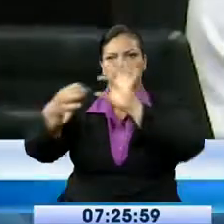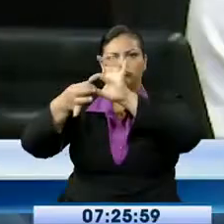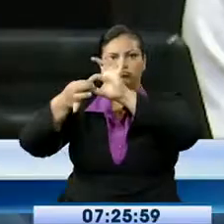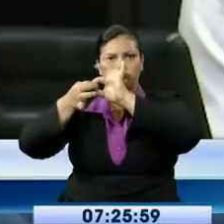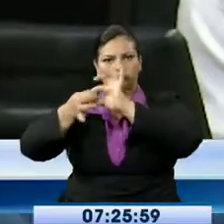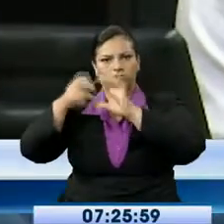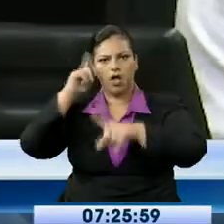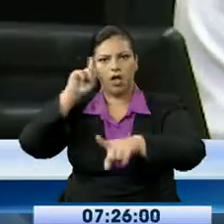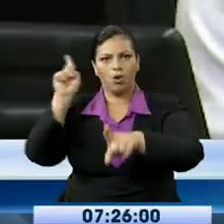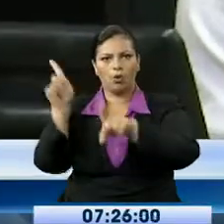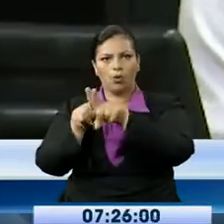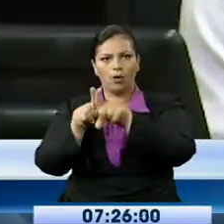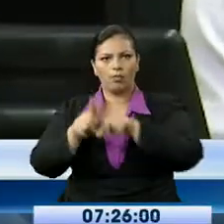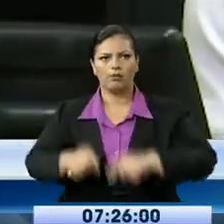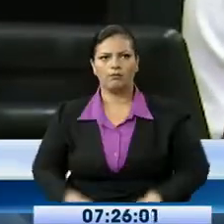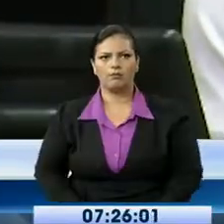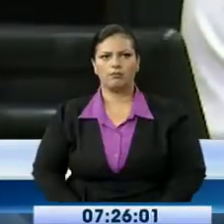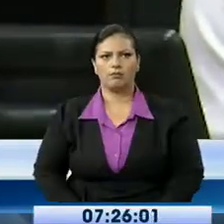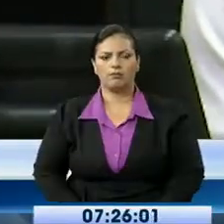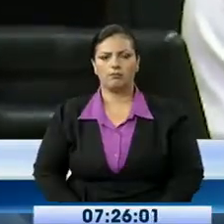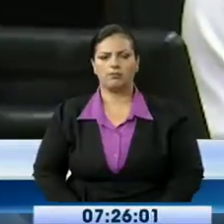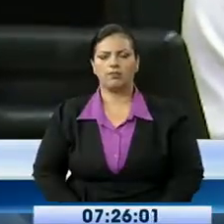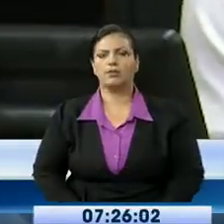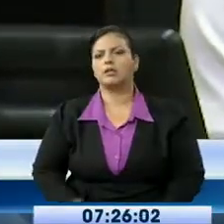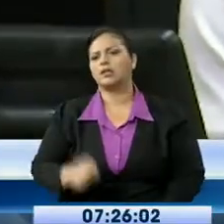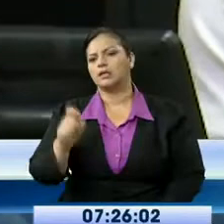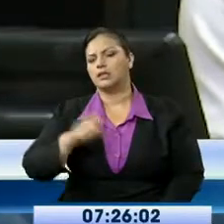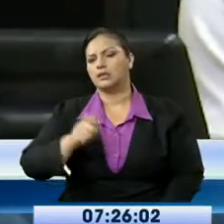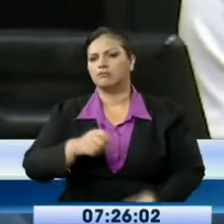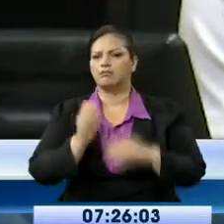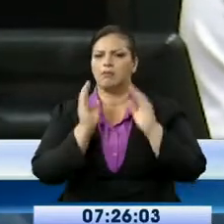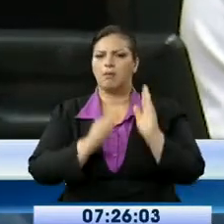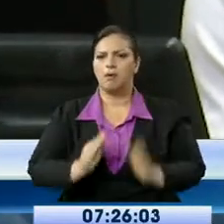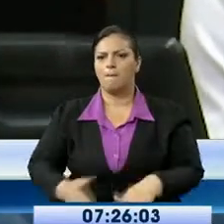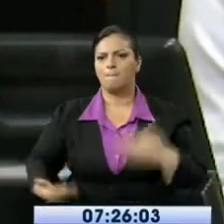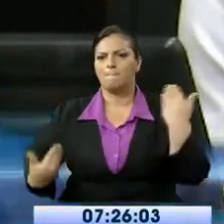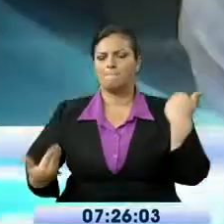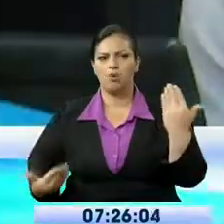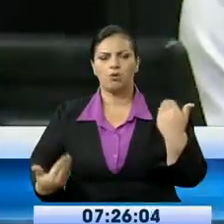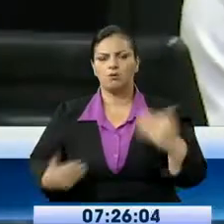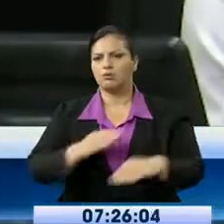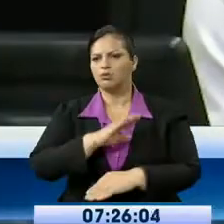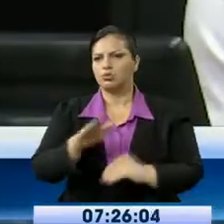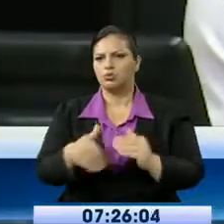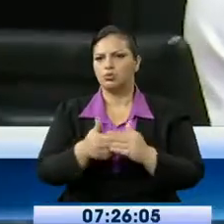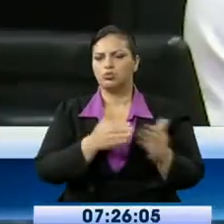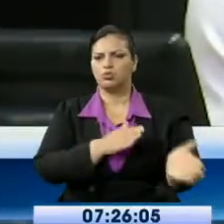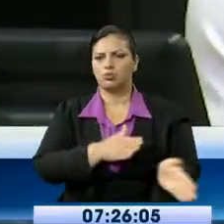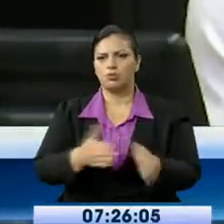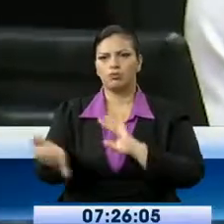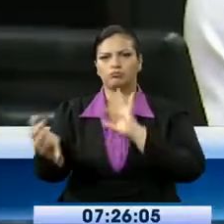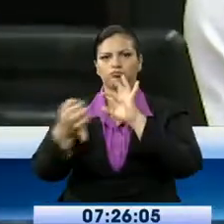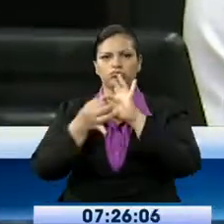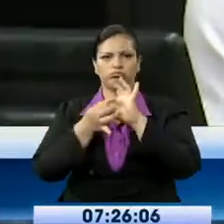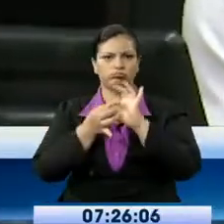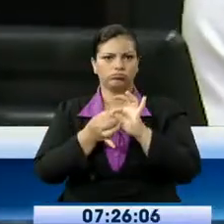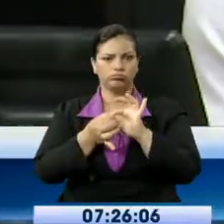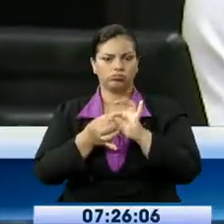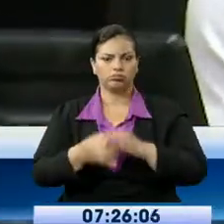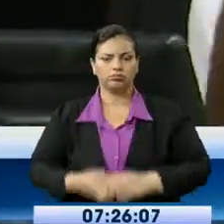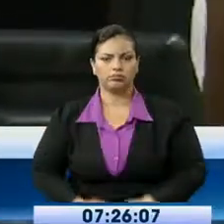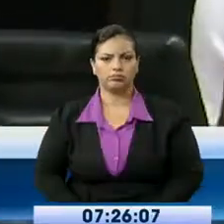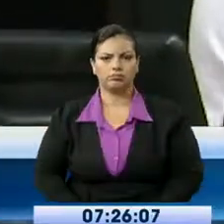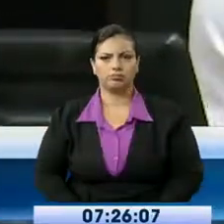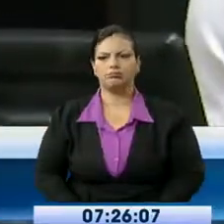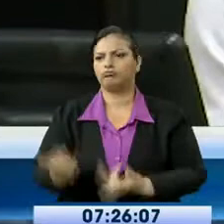garantiza absolutamente nada si no se hacen políticas complementarias, ¿no? Y hay que desmitificar las cosas. O sea, el mundo no se desarrolla sin